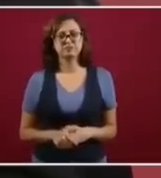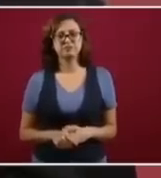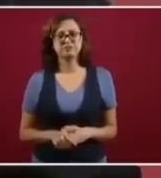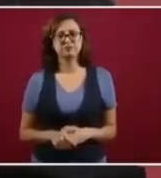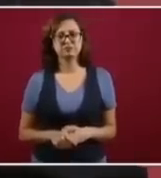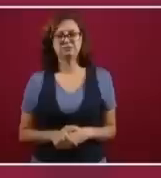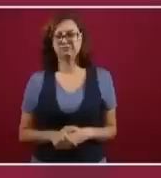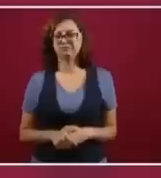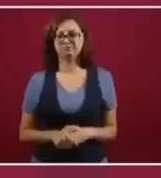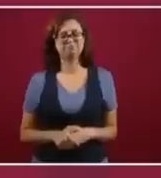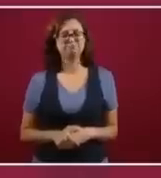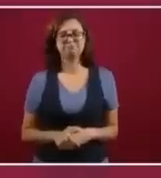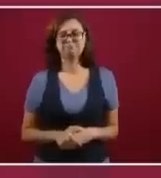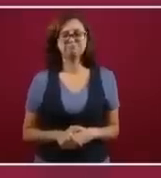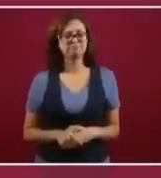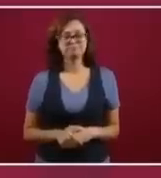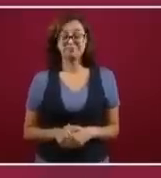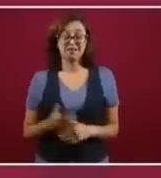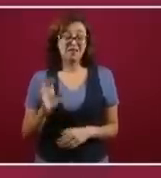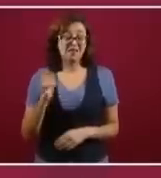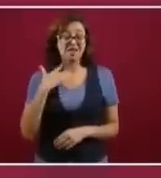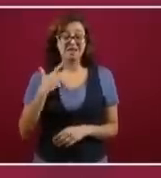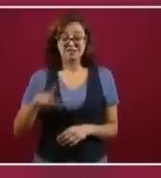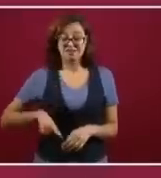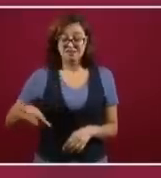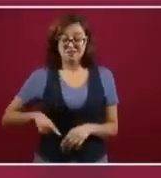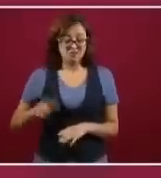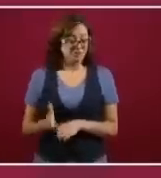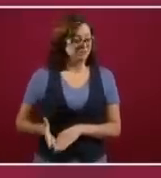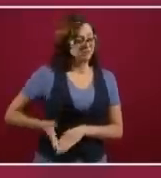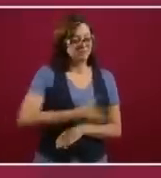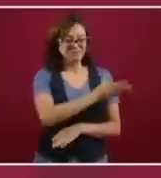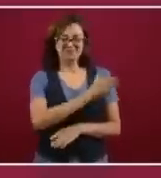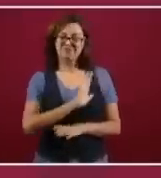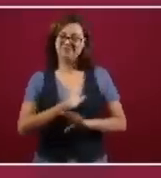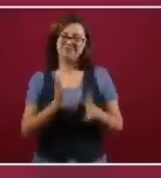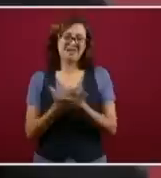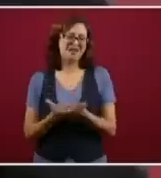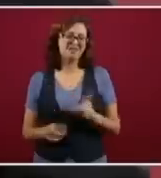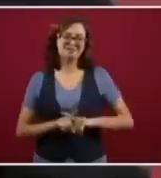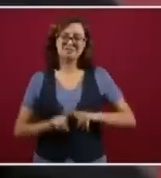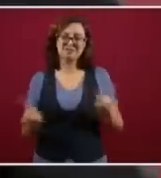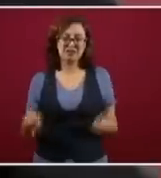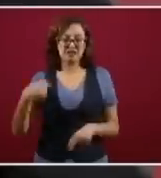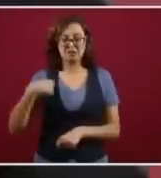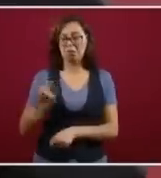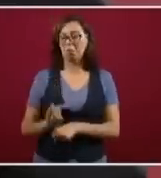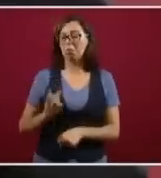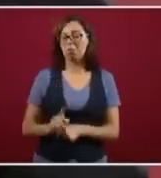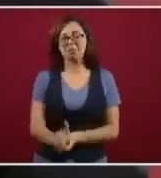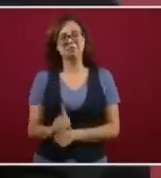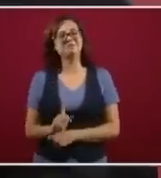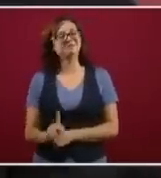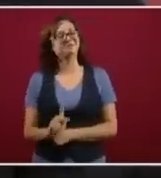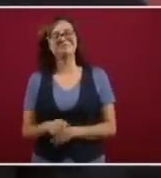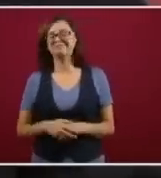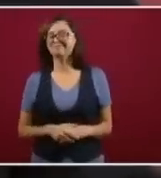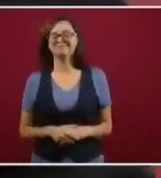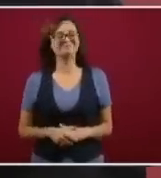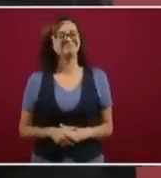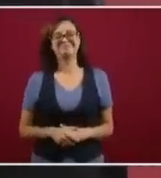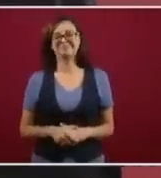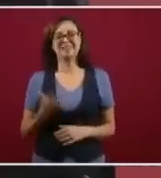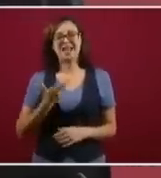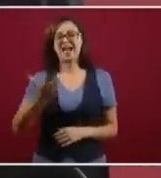no es como antes, no es una farsa, no es una simulación. ¿Qué decían